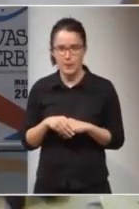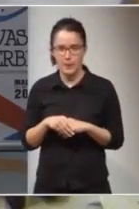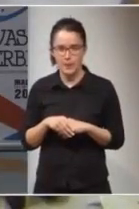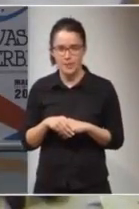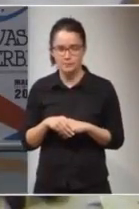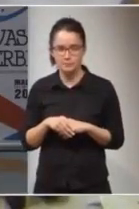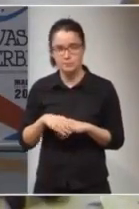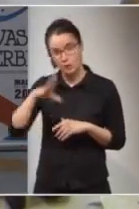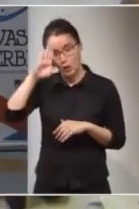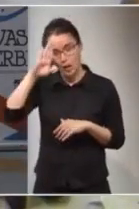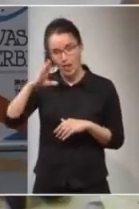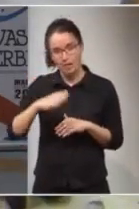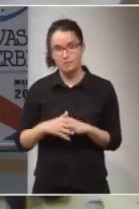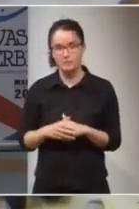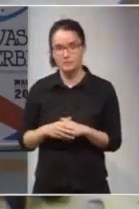Bueno,